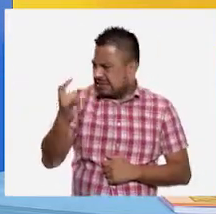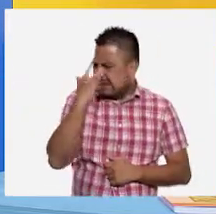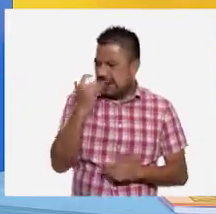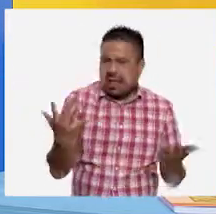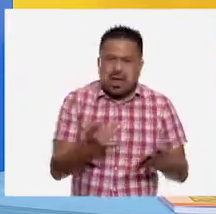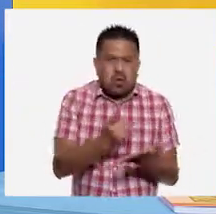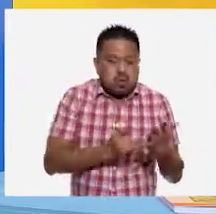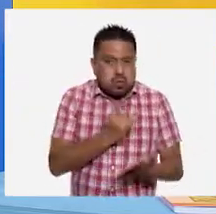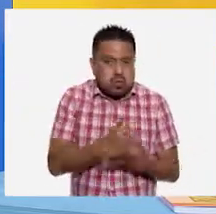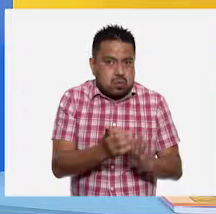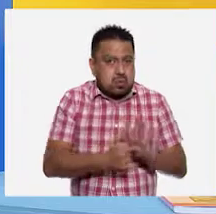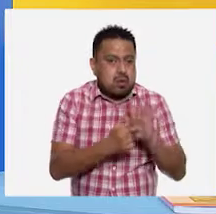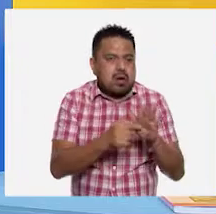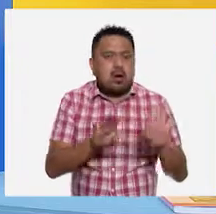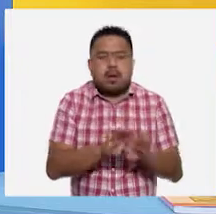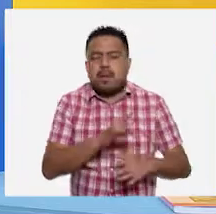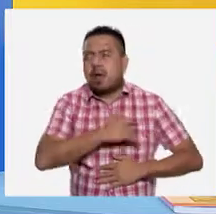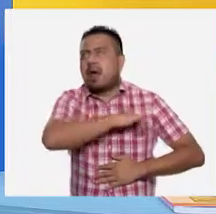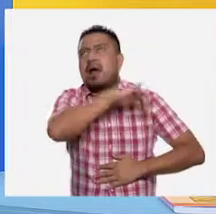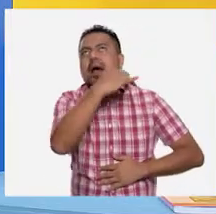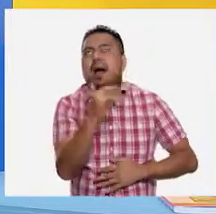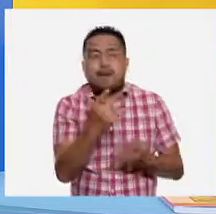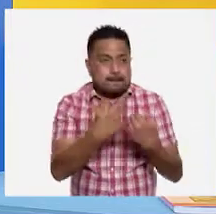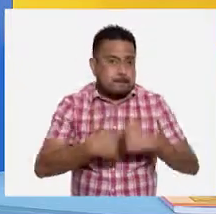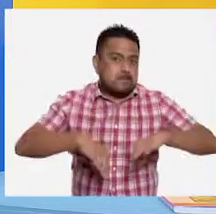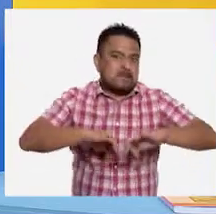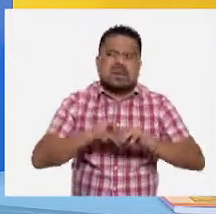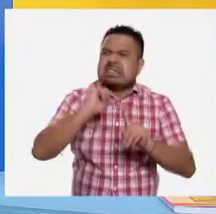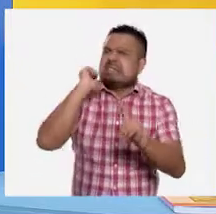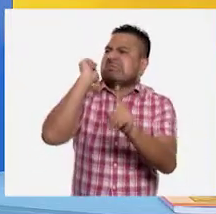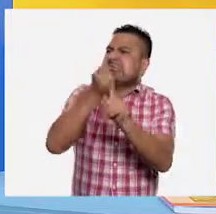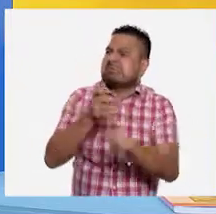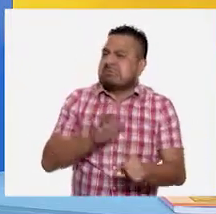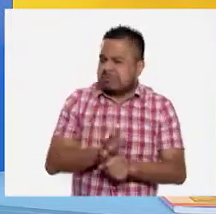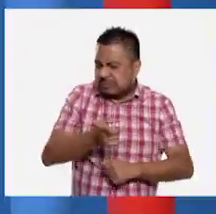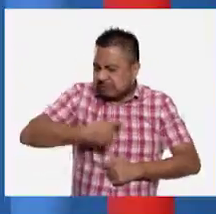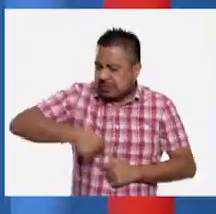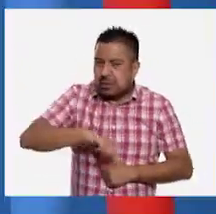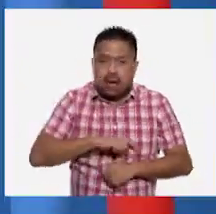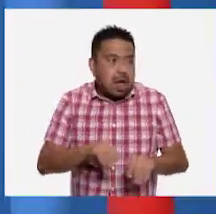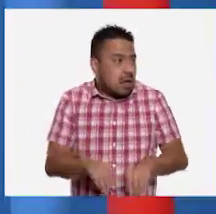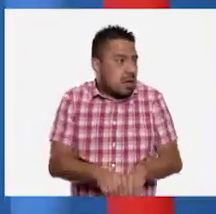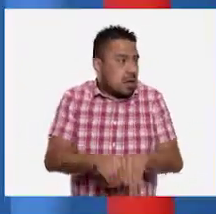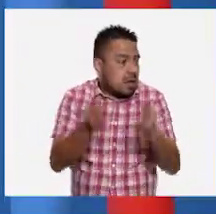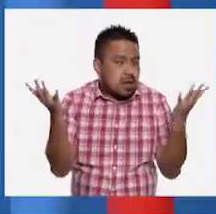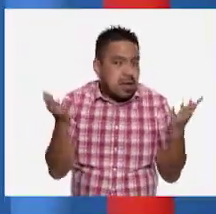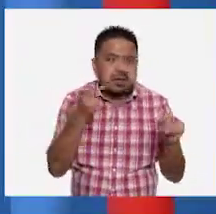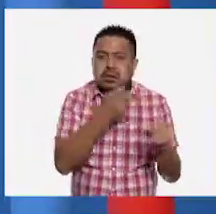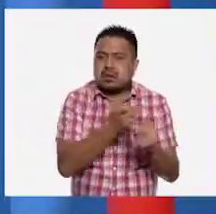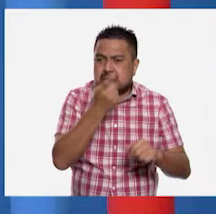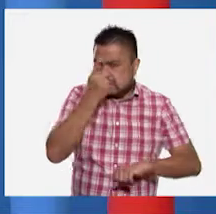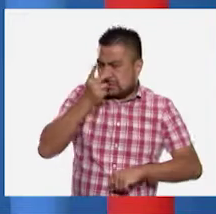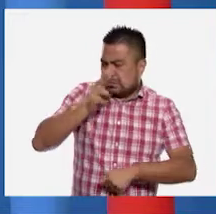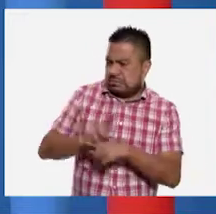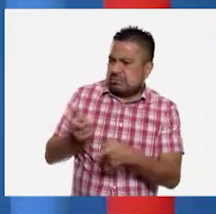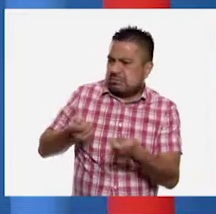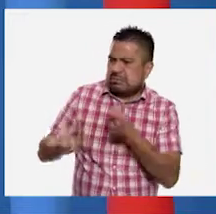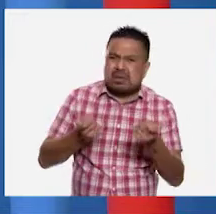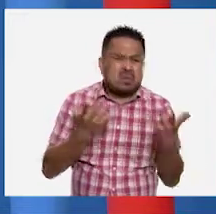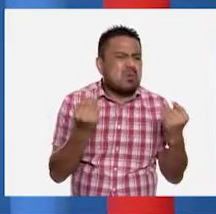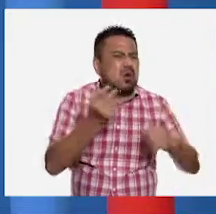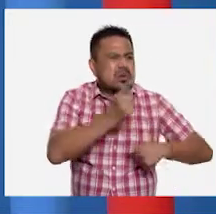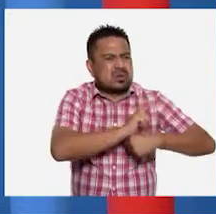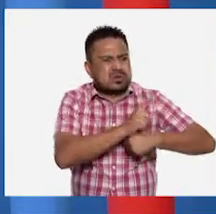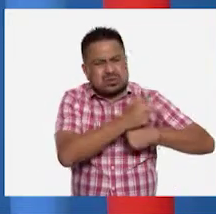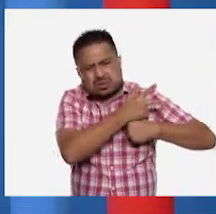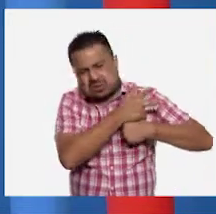hace únicos, el amor y la importancia de saber quiénes somos. ¡Claro! Él ha dirigido una gran cantidad de